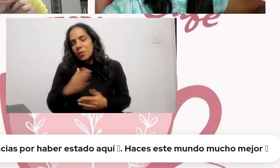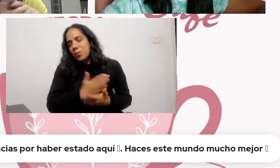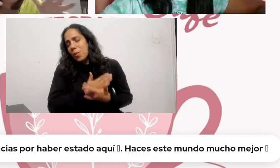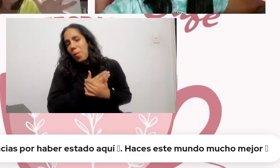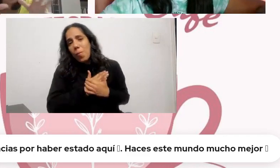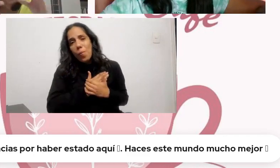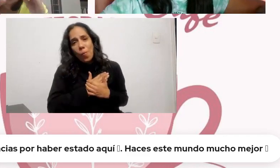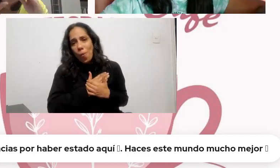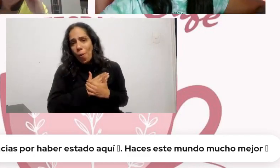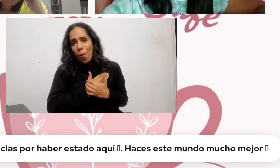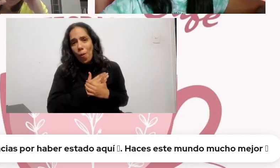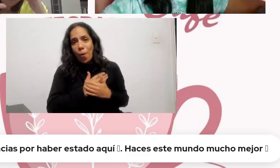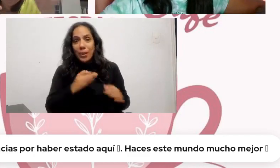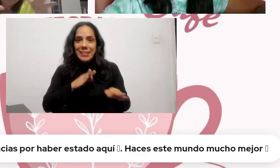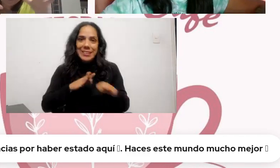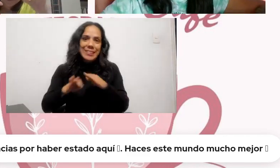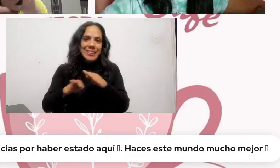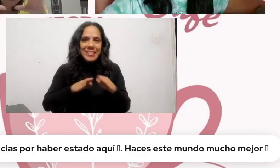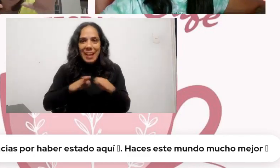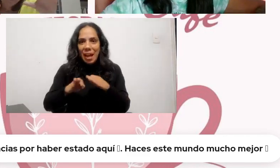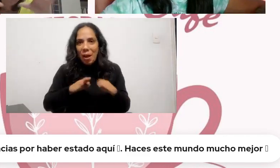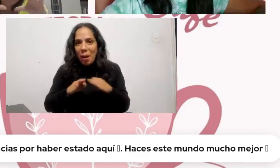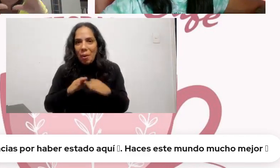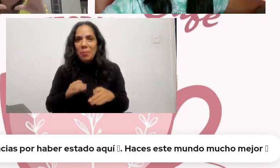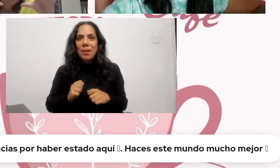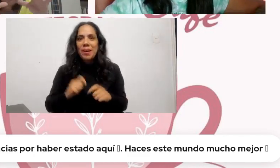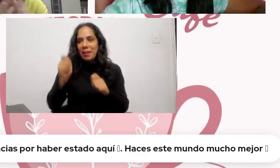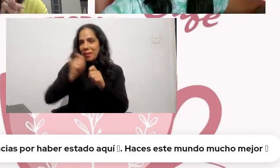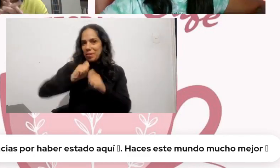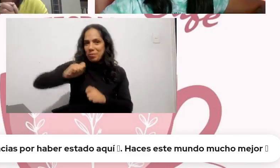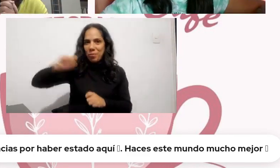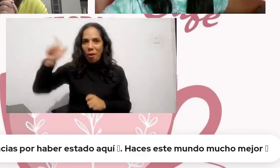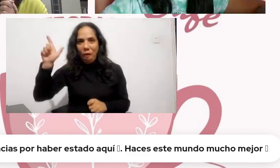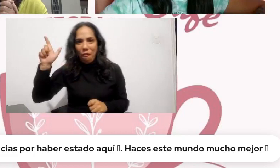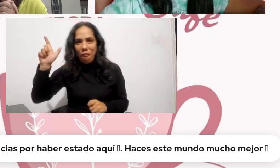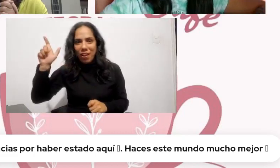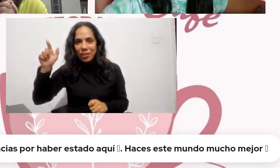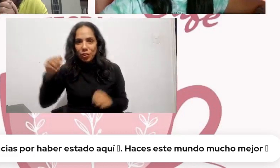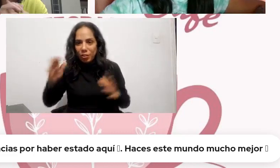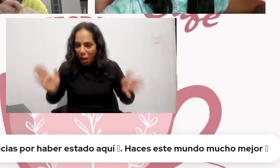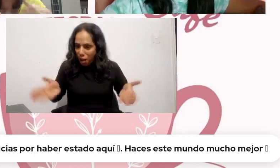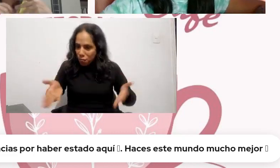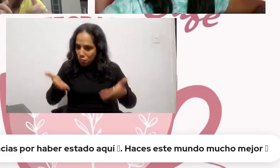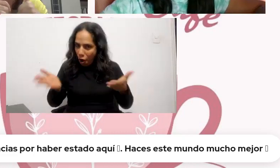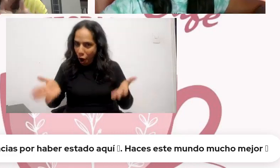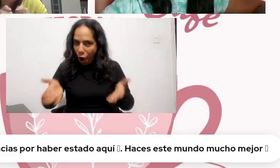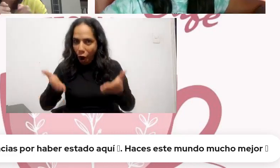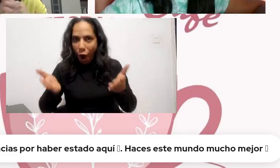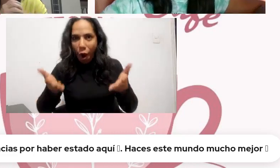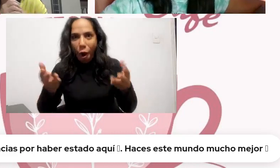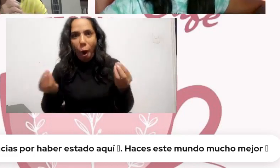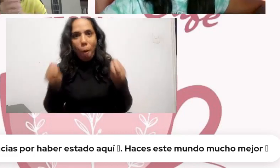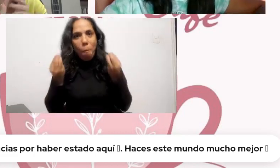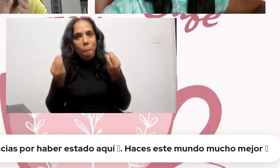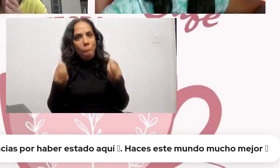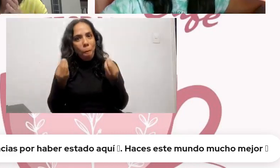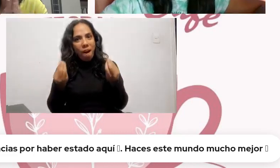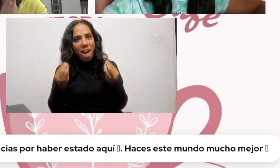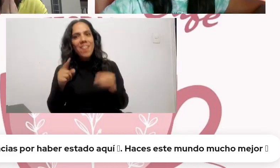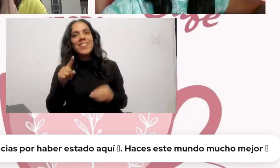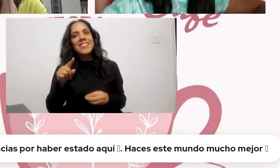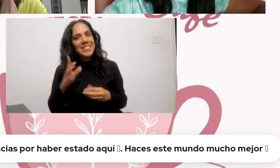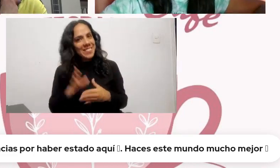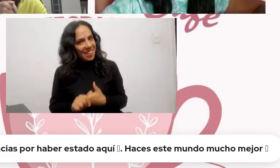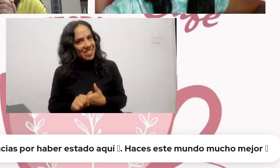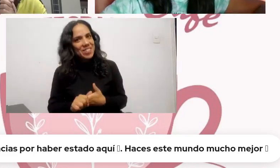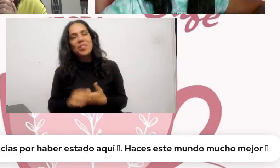verdad trabajadora, profesional, bueno, impulsora de tantas cosas que es todavía reconocer que tú propiamente sea la que